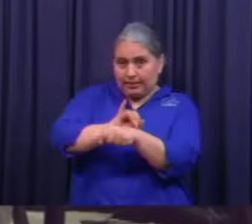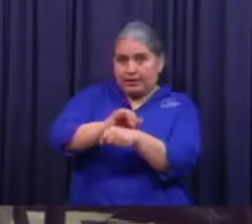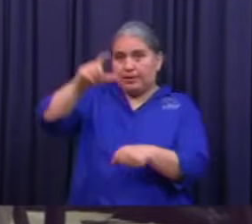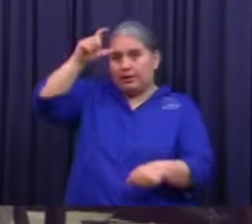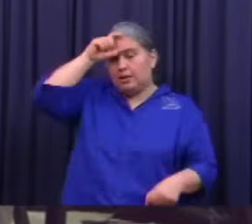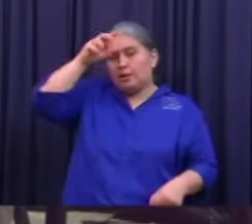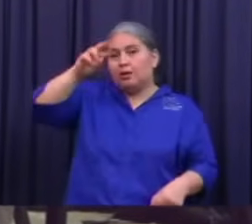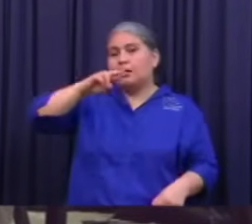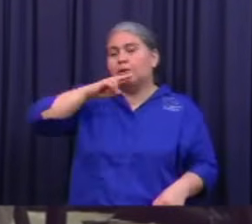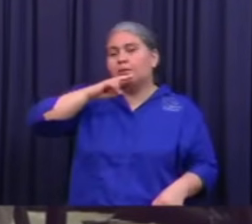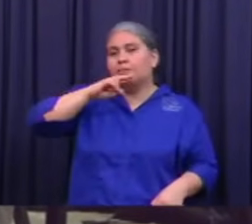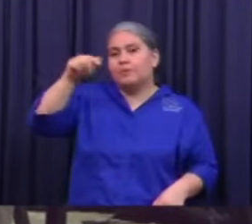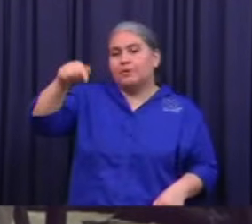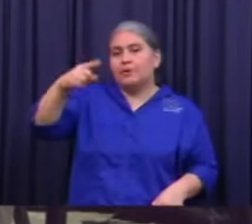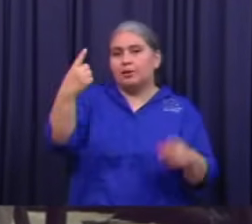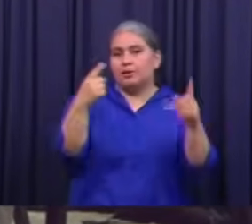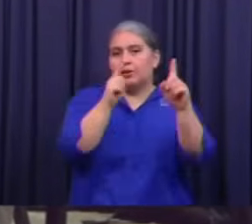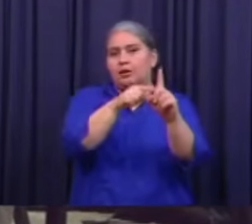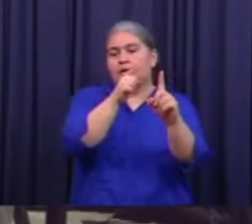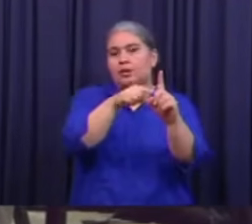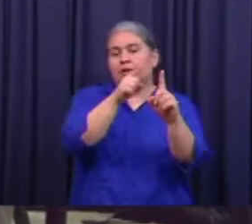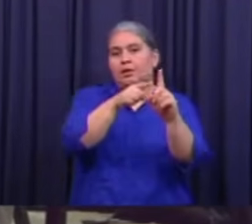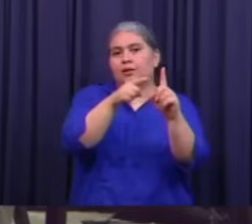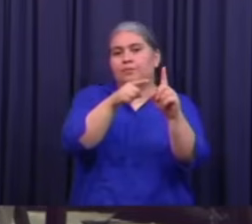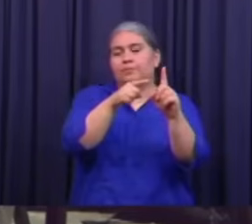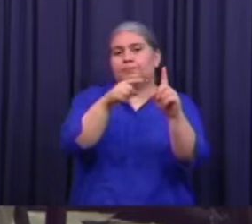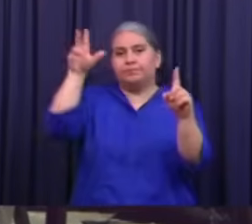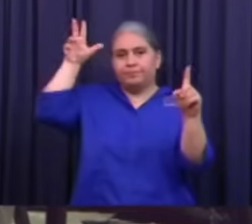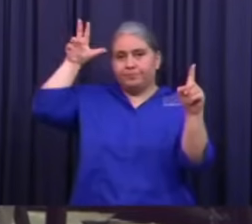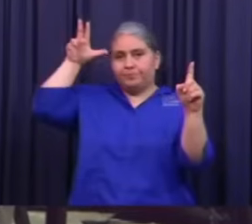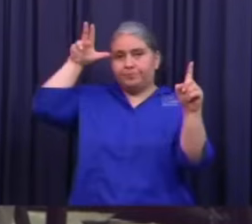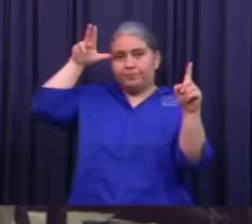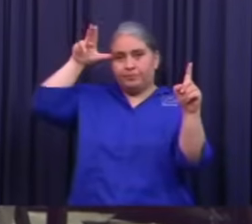infeliz que se había meo con la propia